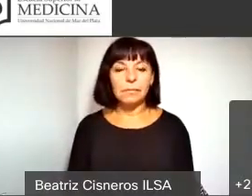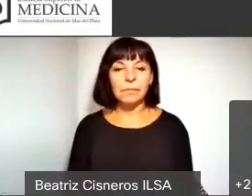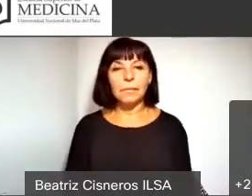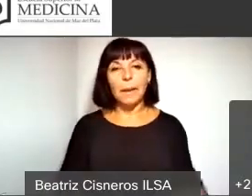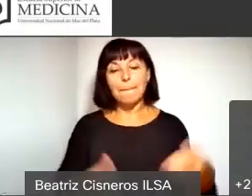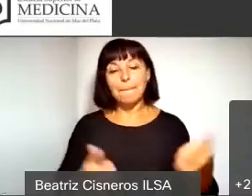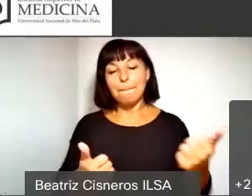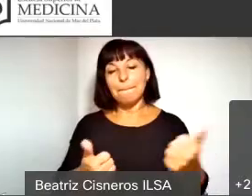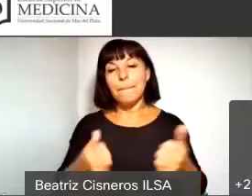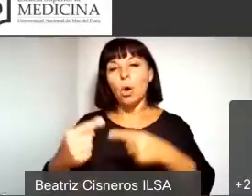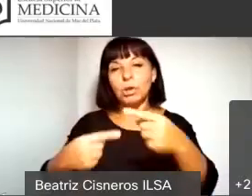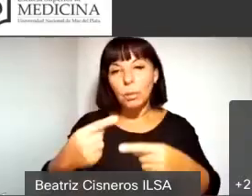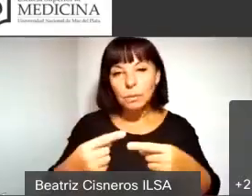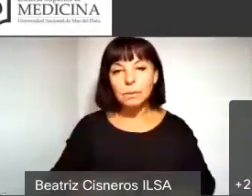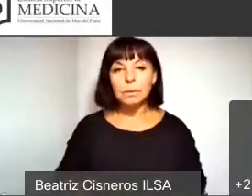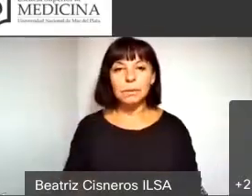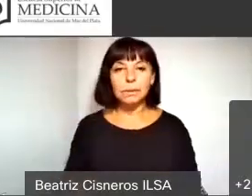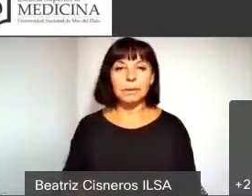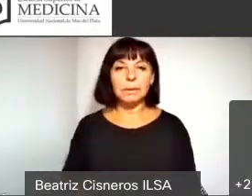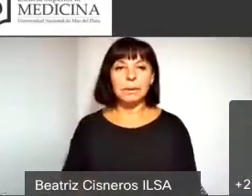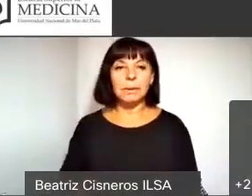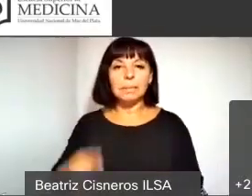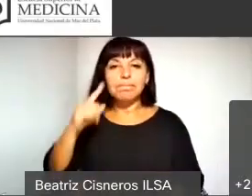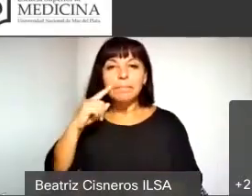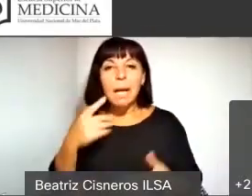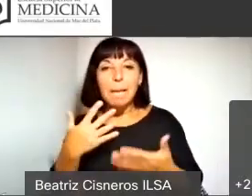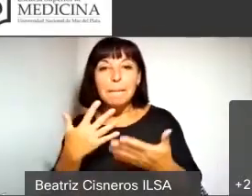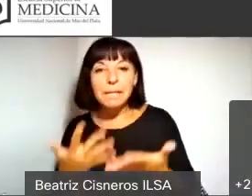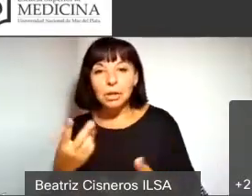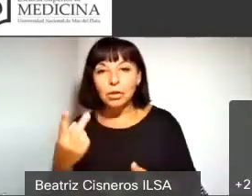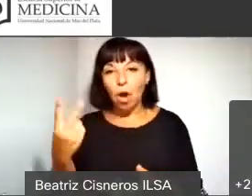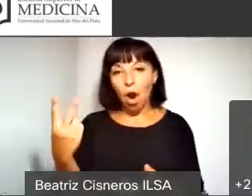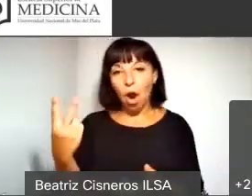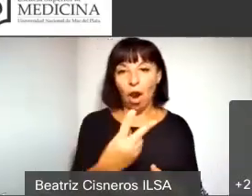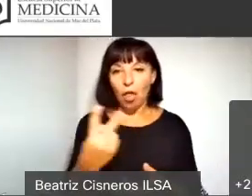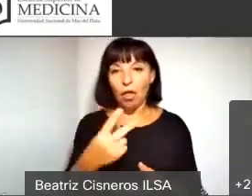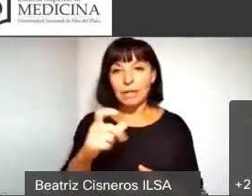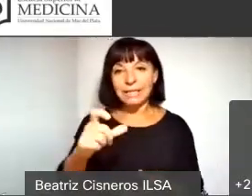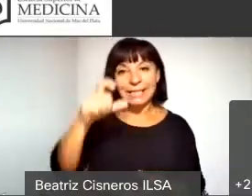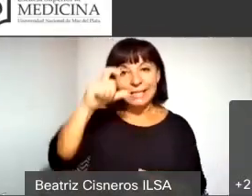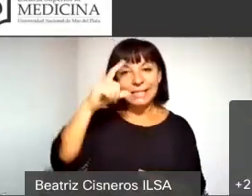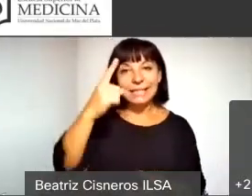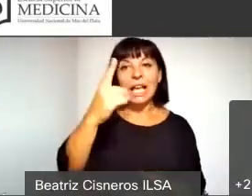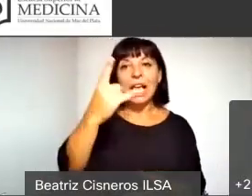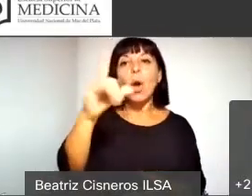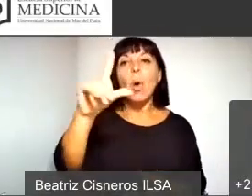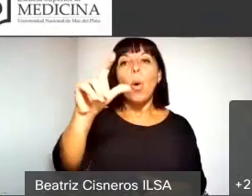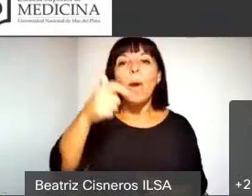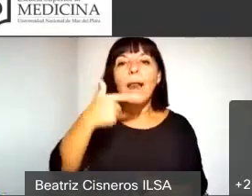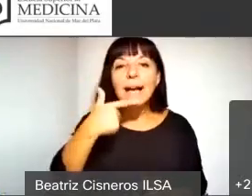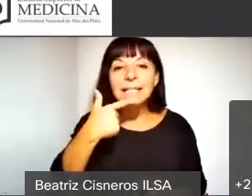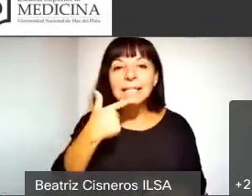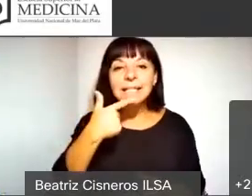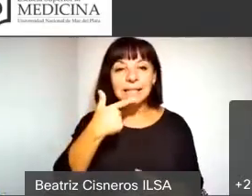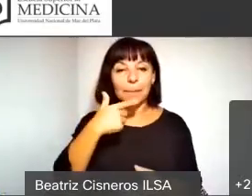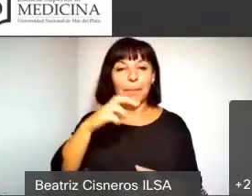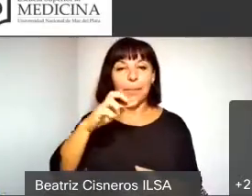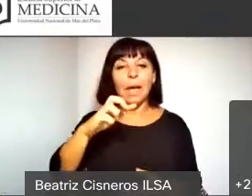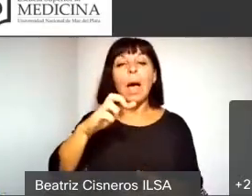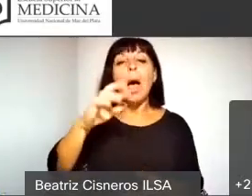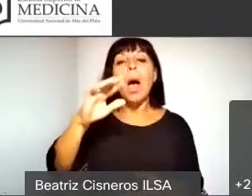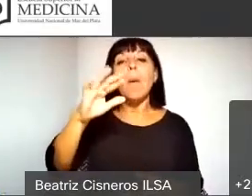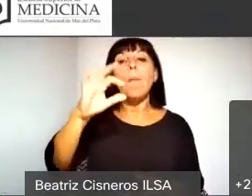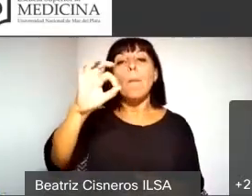Buenísimo, continuamos. Y bueno, acá les presento los dos tipos celulares, los principales tipos celulares, que son la célula